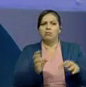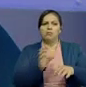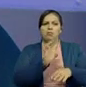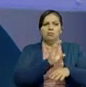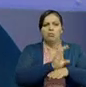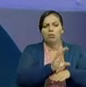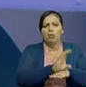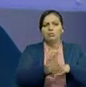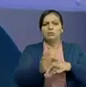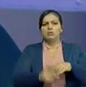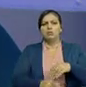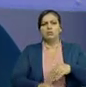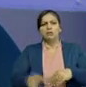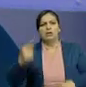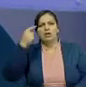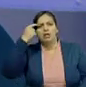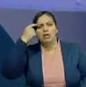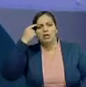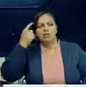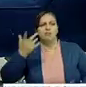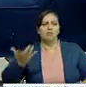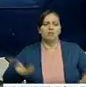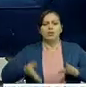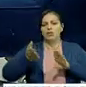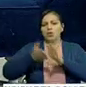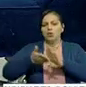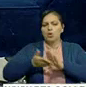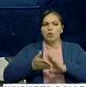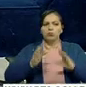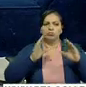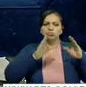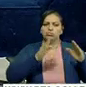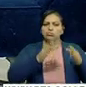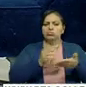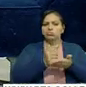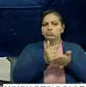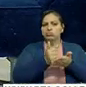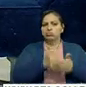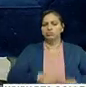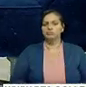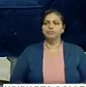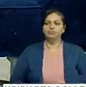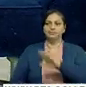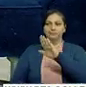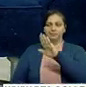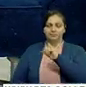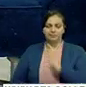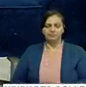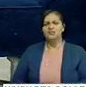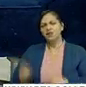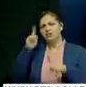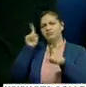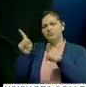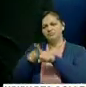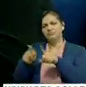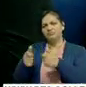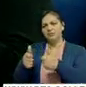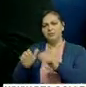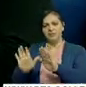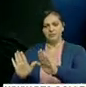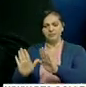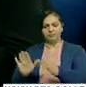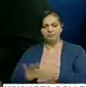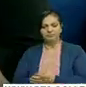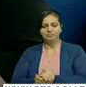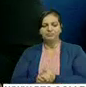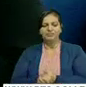también en su sentido de curativo. No obstante, mi querido monseñor, aquí hay un detalle muy importante y yo coincido con usted. Lamentablemente, y